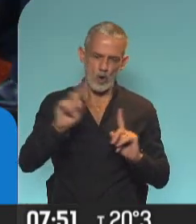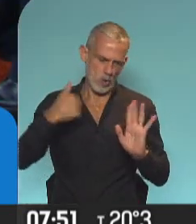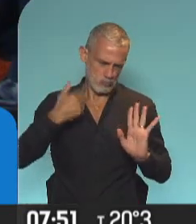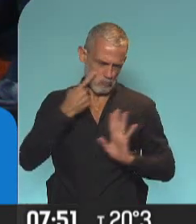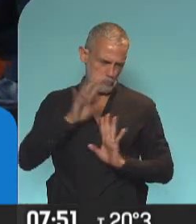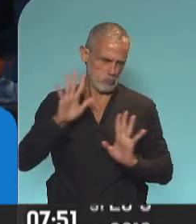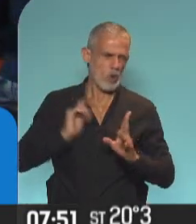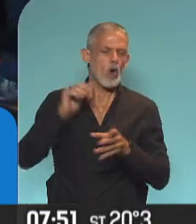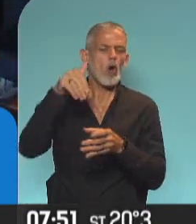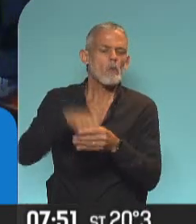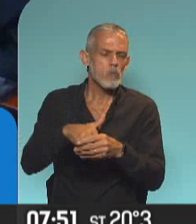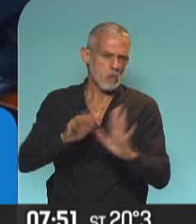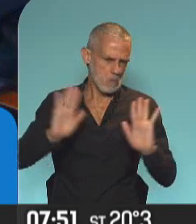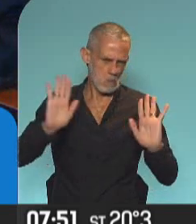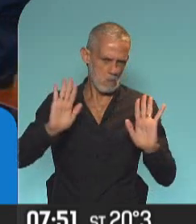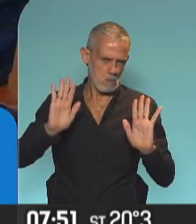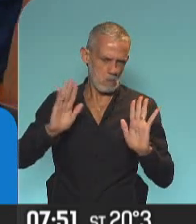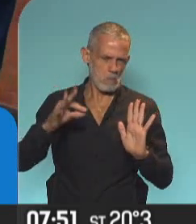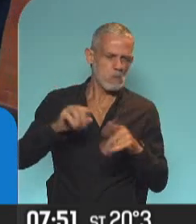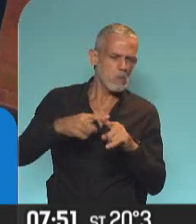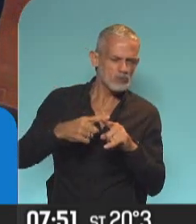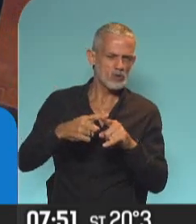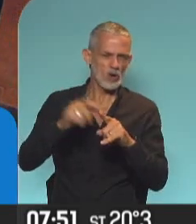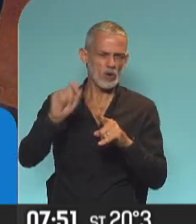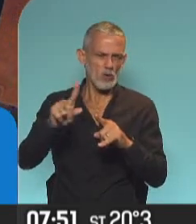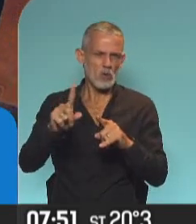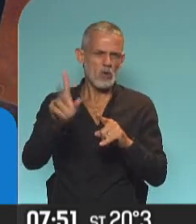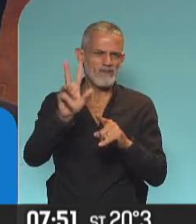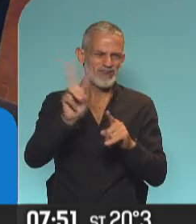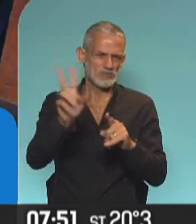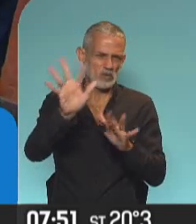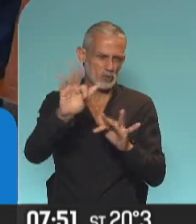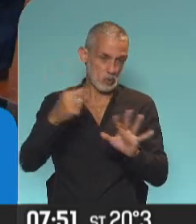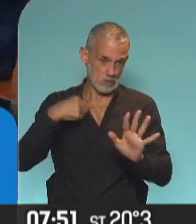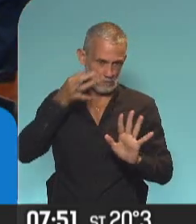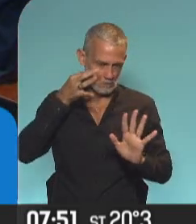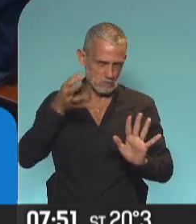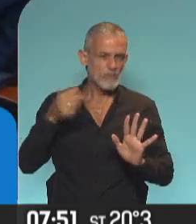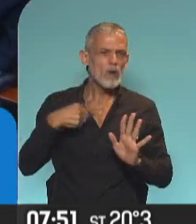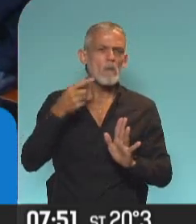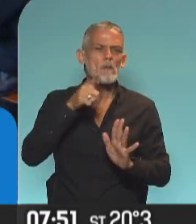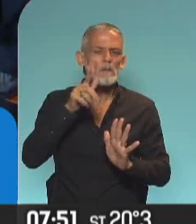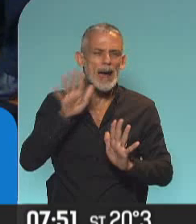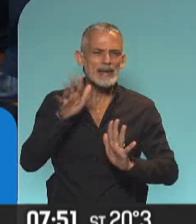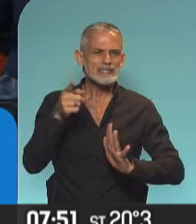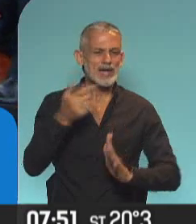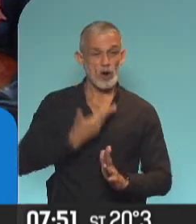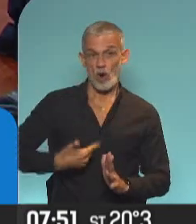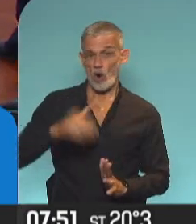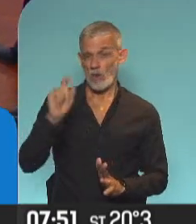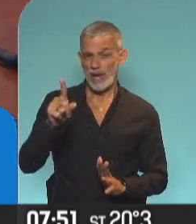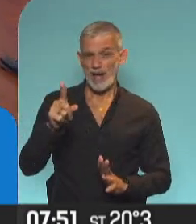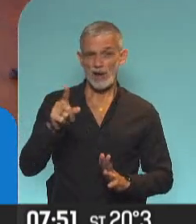conocer bien la vida política y diaria, el día a día de Venezuela. Pero daría la sensación de que en un